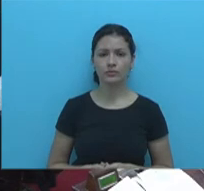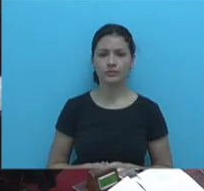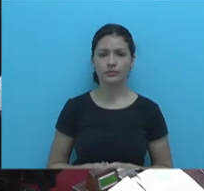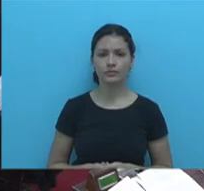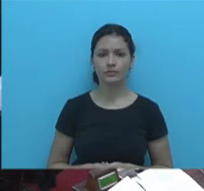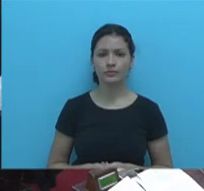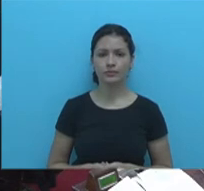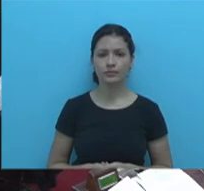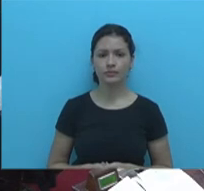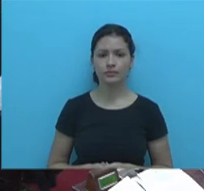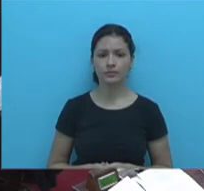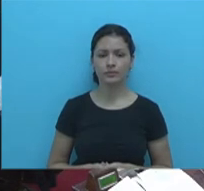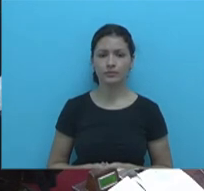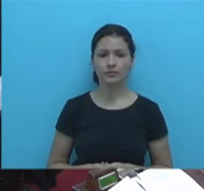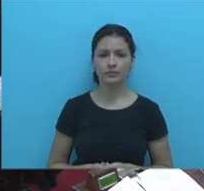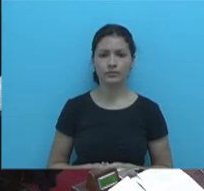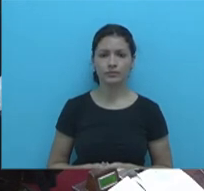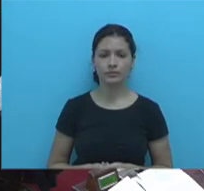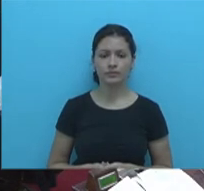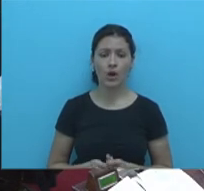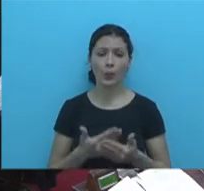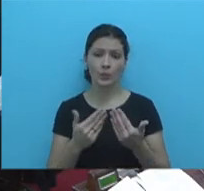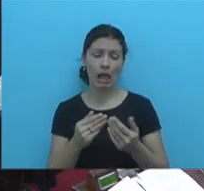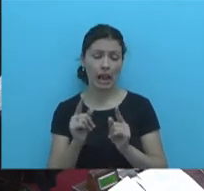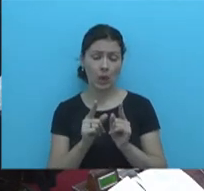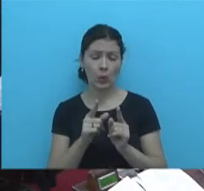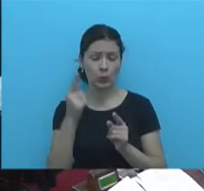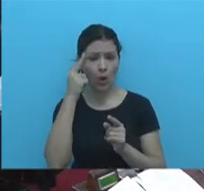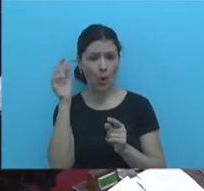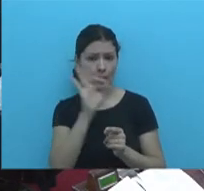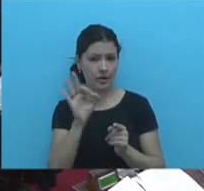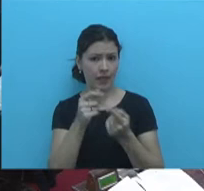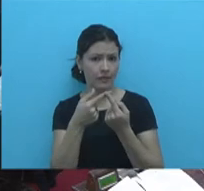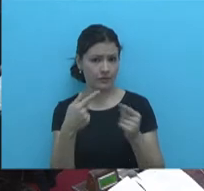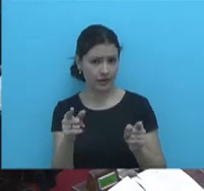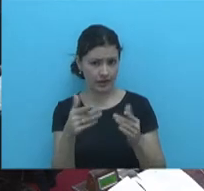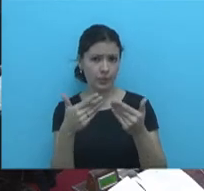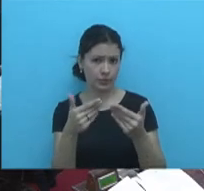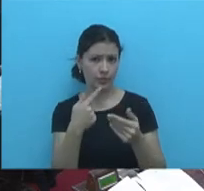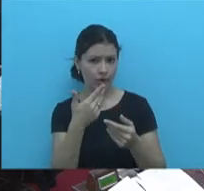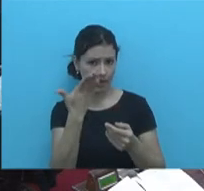¿Estamos? Si no pidan la palabra, si no están de acuerdo. ¿Están de acuerdo? ¿Sí?